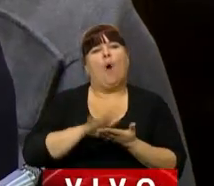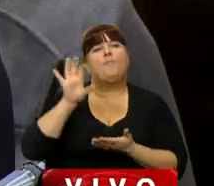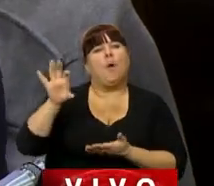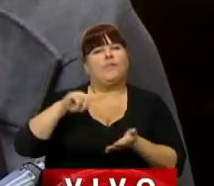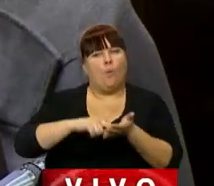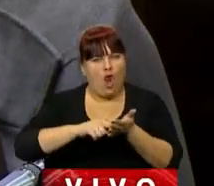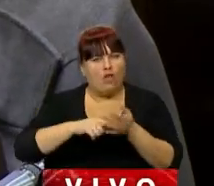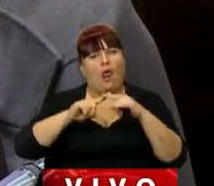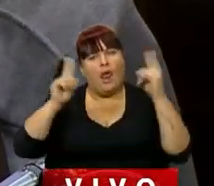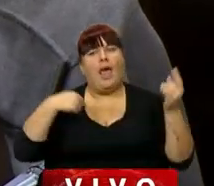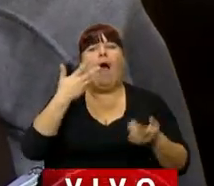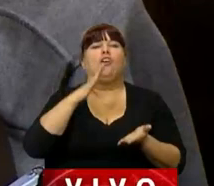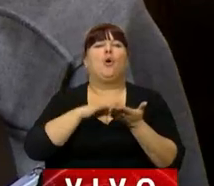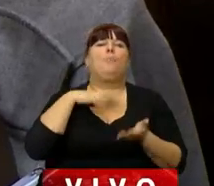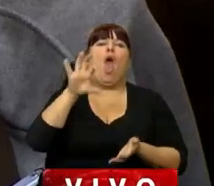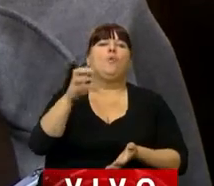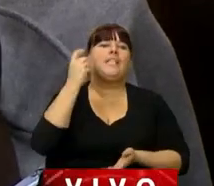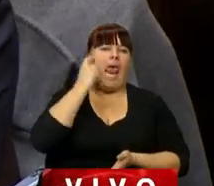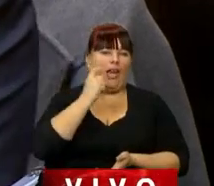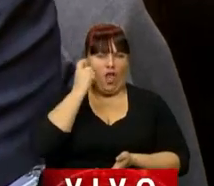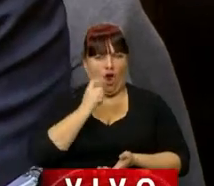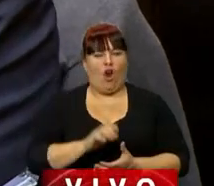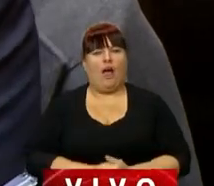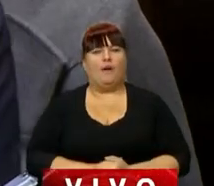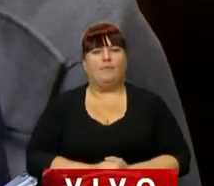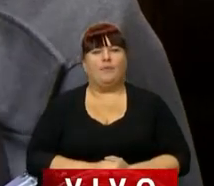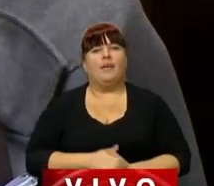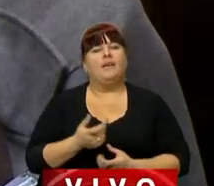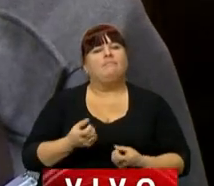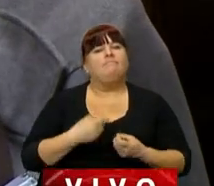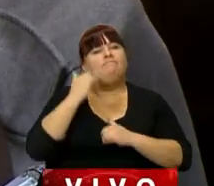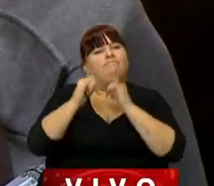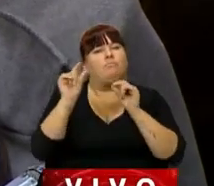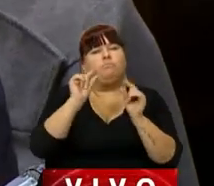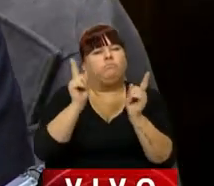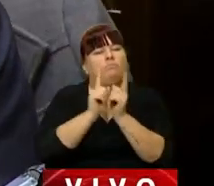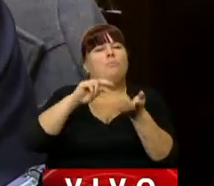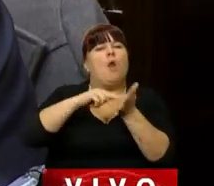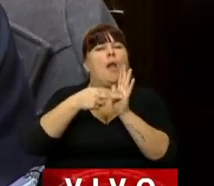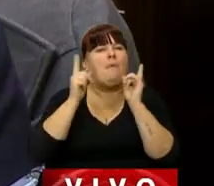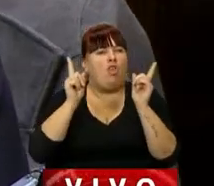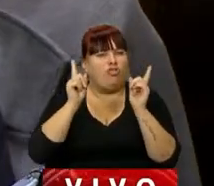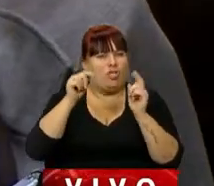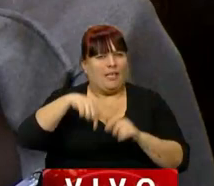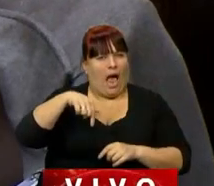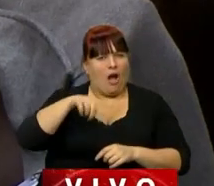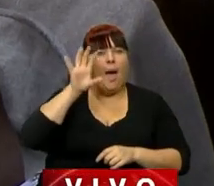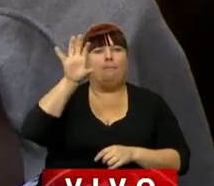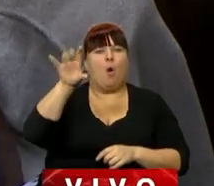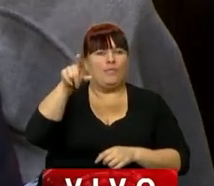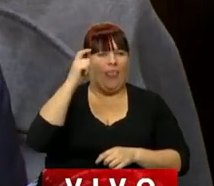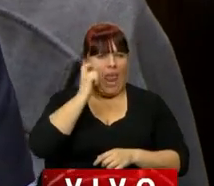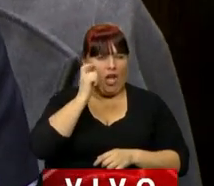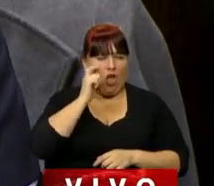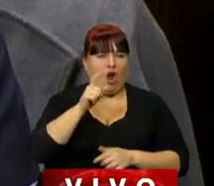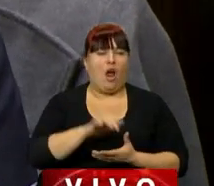provincia de Buenos Aires, quiero hablar de mi provincia, de La Rioja, y expresarme estos breves minutos un conflicto docente que está atravesando la